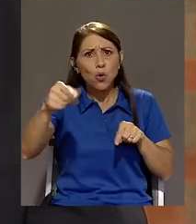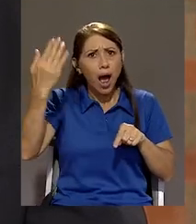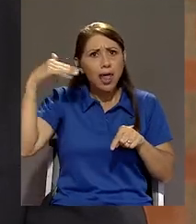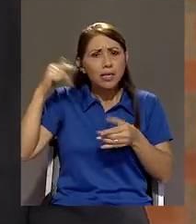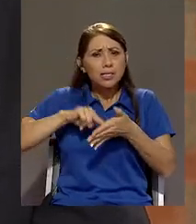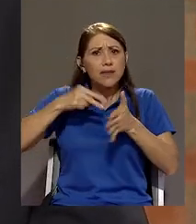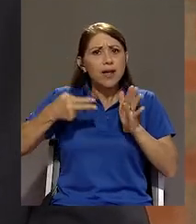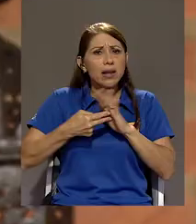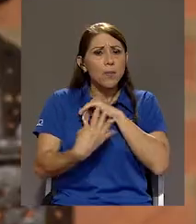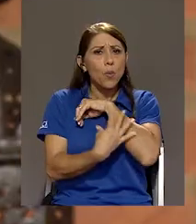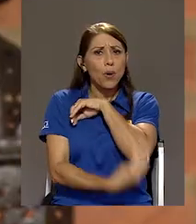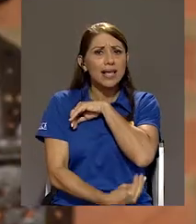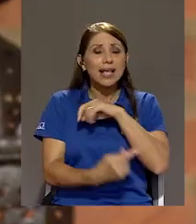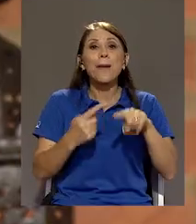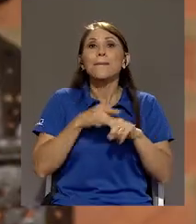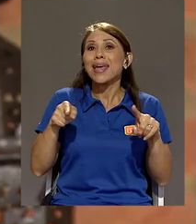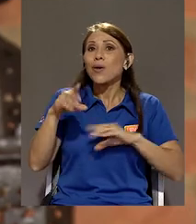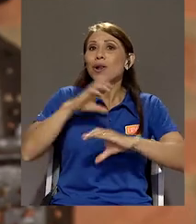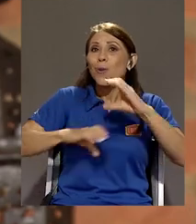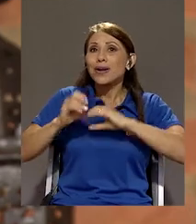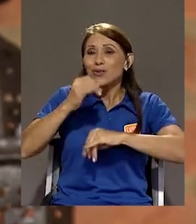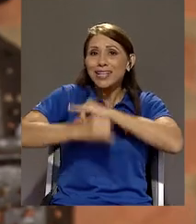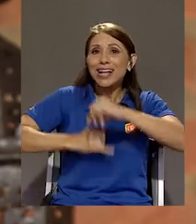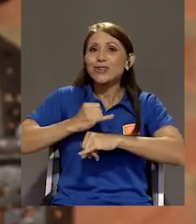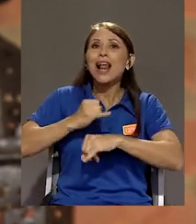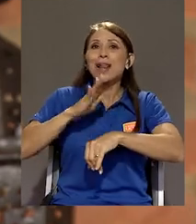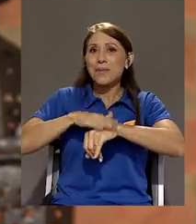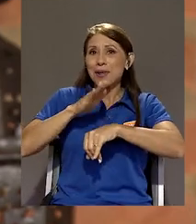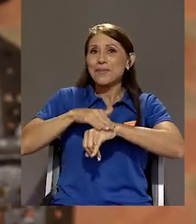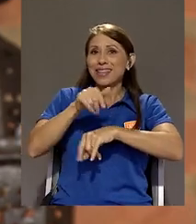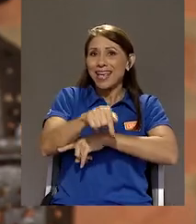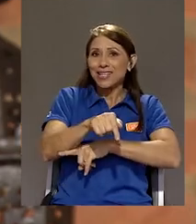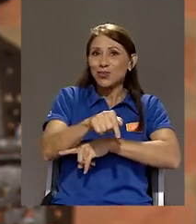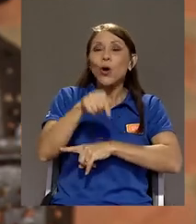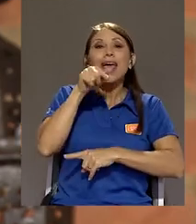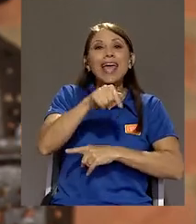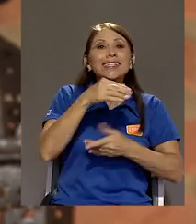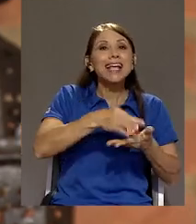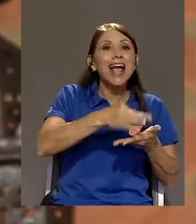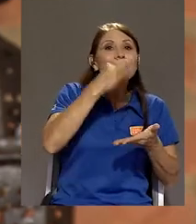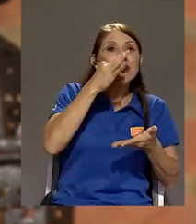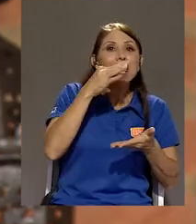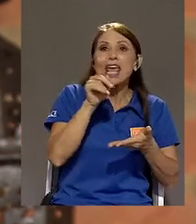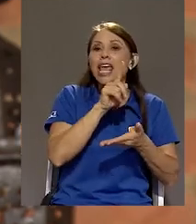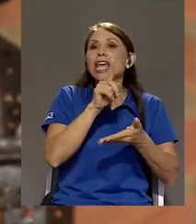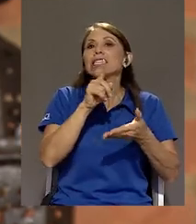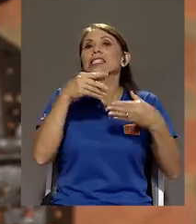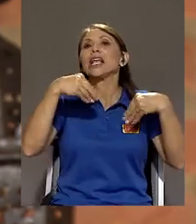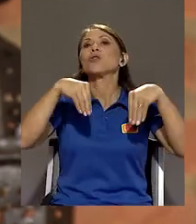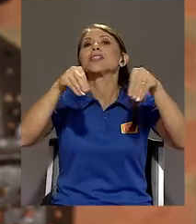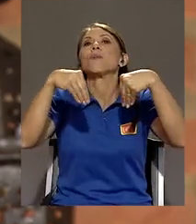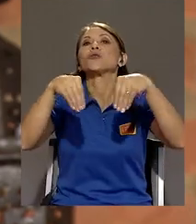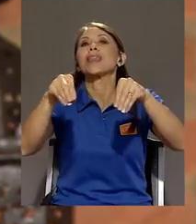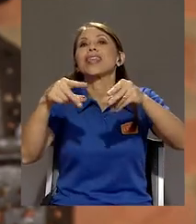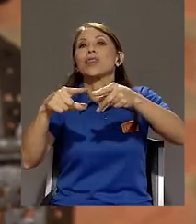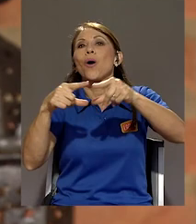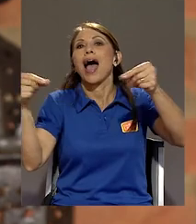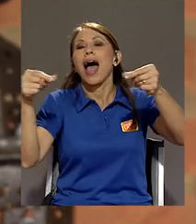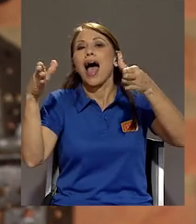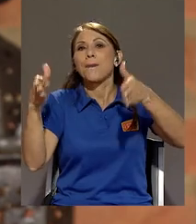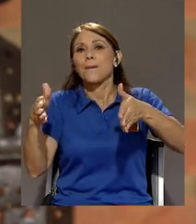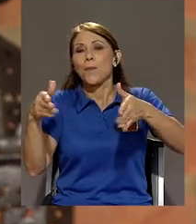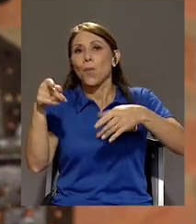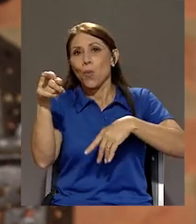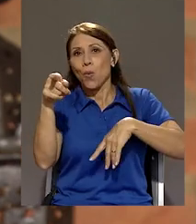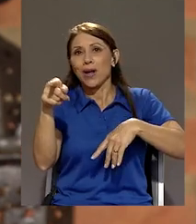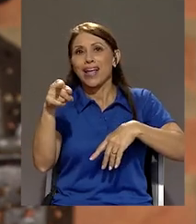especialización que el comercio internacional permite. Ese café nosotros se lo estamos vendiendo a consumidores japoneses que están dispuestos a pagar por encima, no me